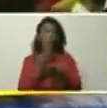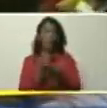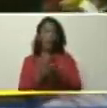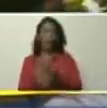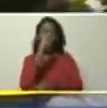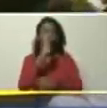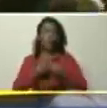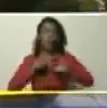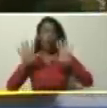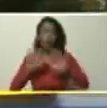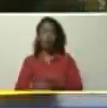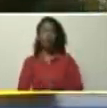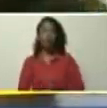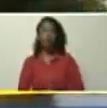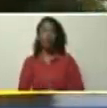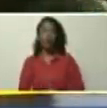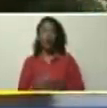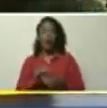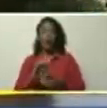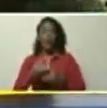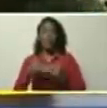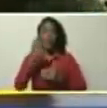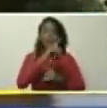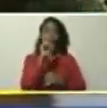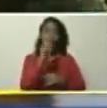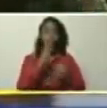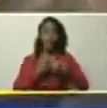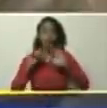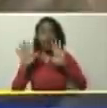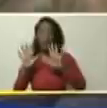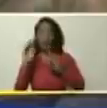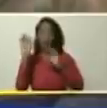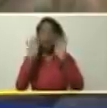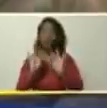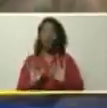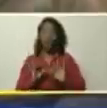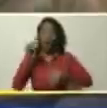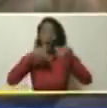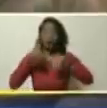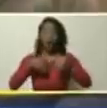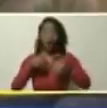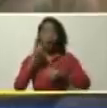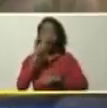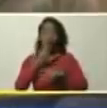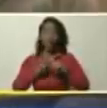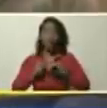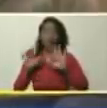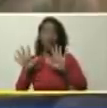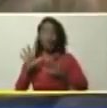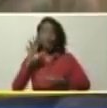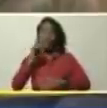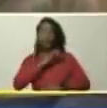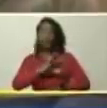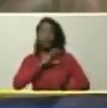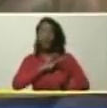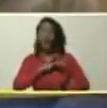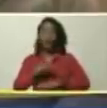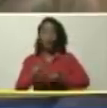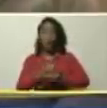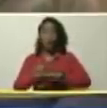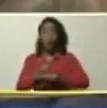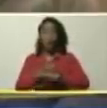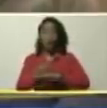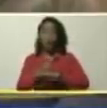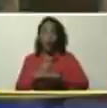1x10. Pasar del 1x10 como maquinaria electoral al 1x10 sociopolítico gubernamental